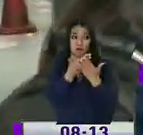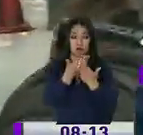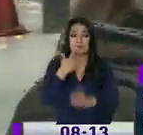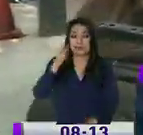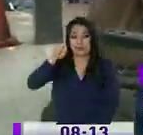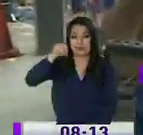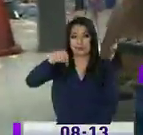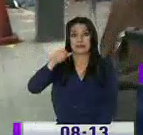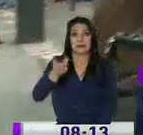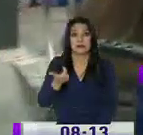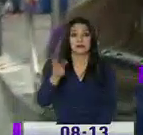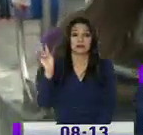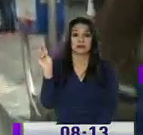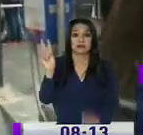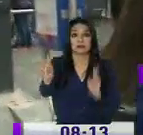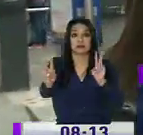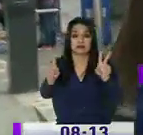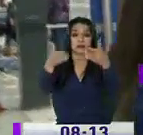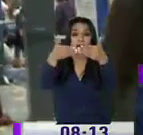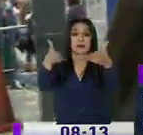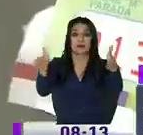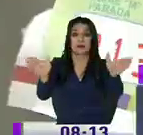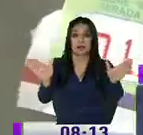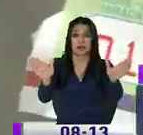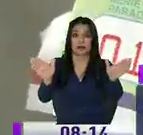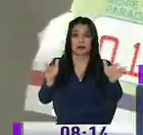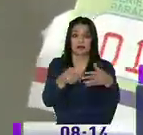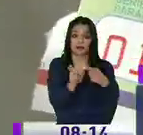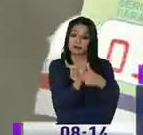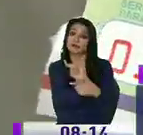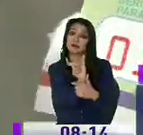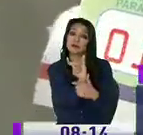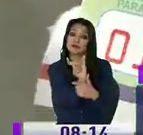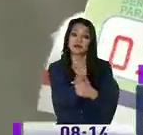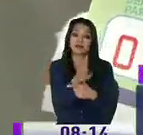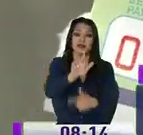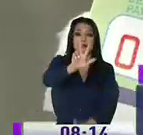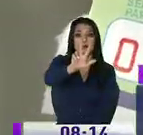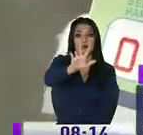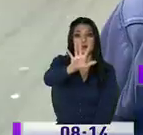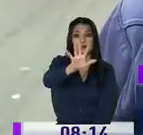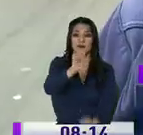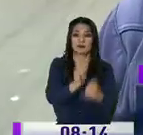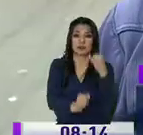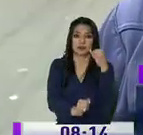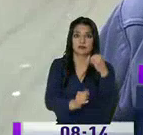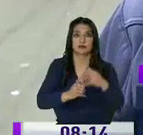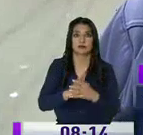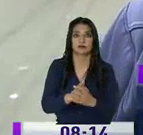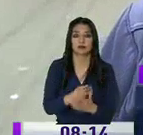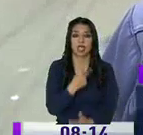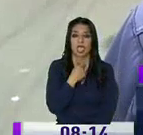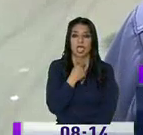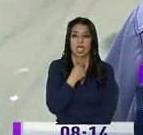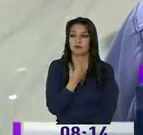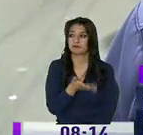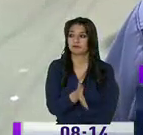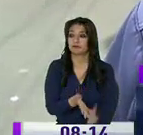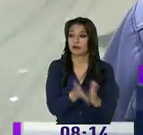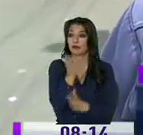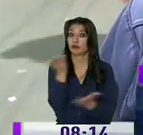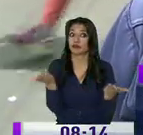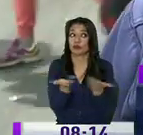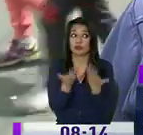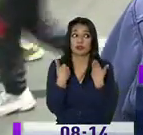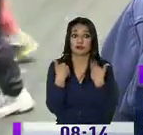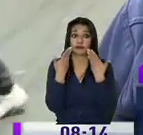ciudadanía las rutas habilitadas. En los comprobantes ya constaba la nueva tarifa. Estamos fregados de aquí sin avanzar, ¿dónde que nos vamos?